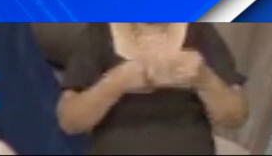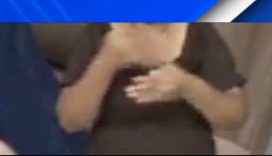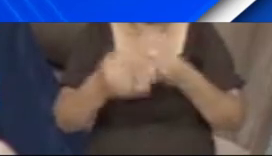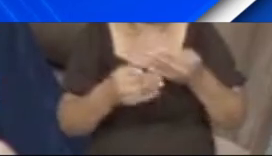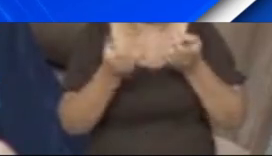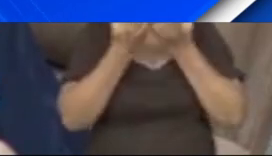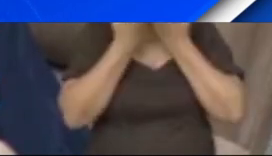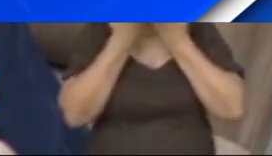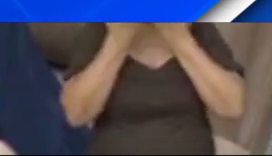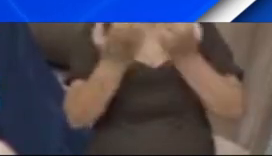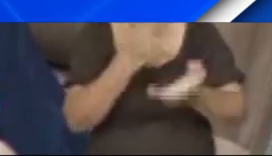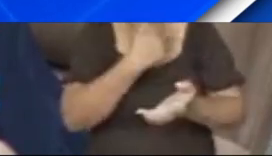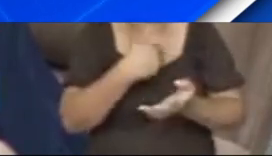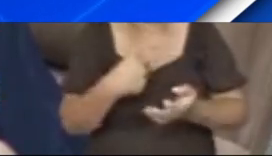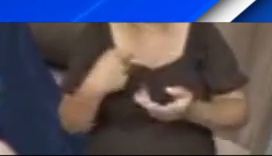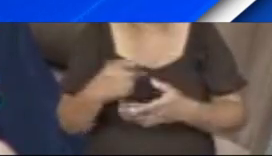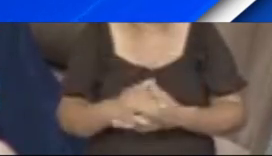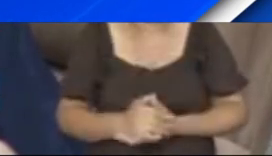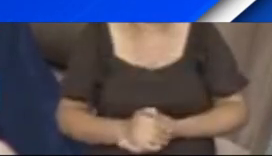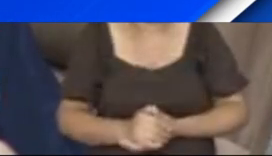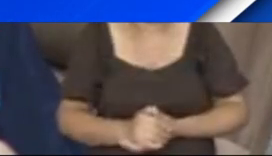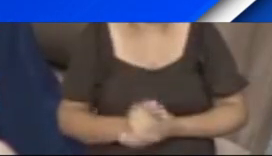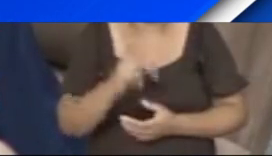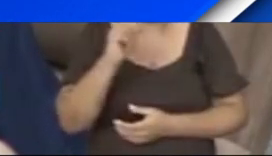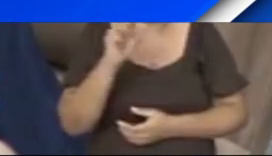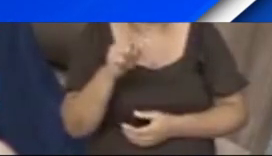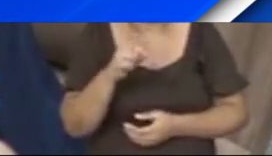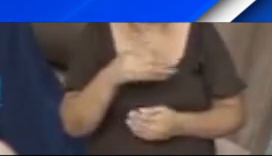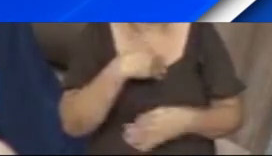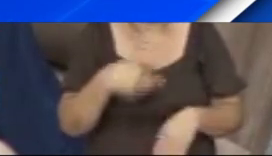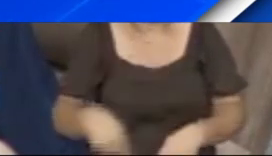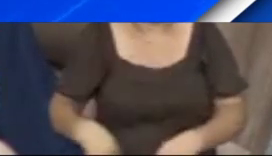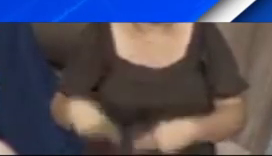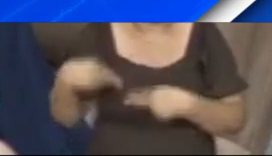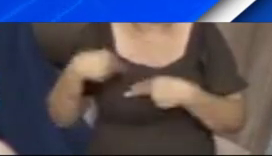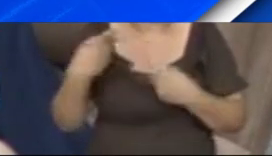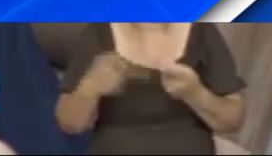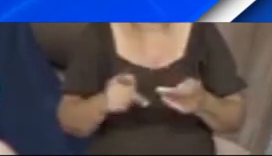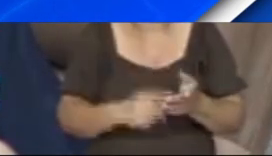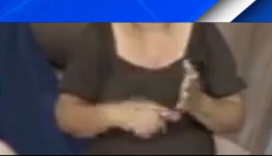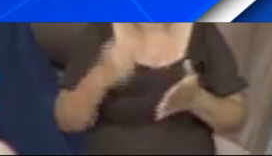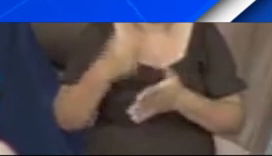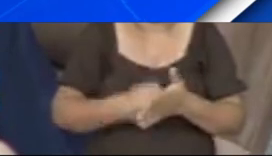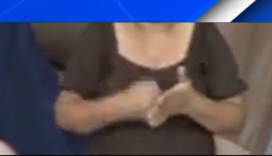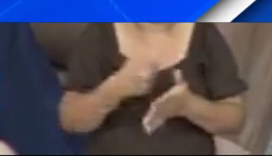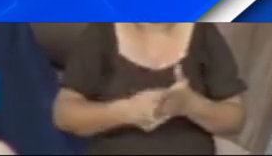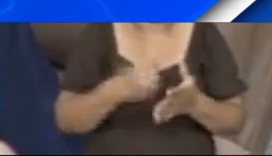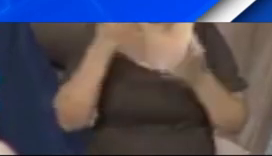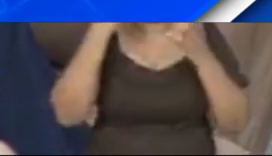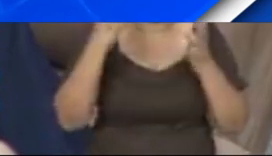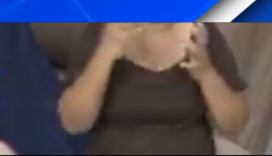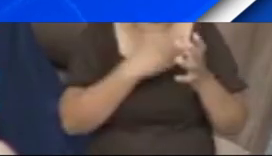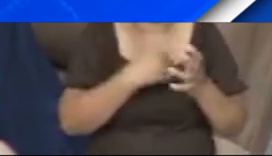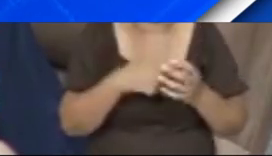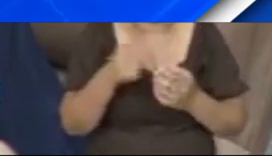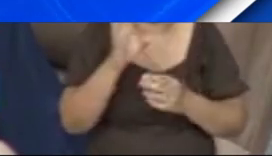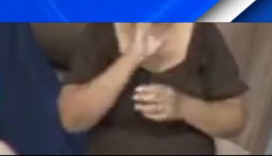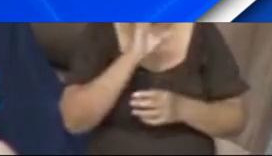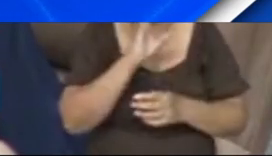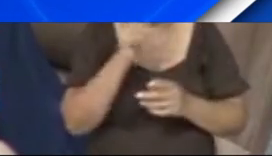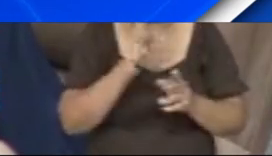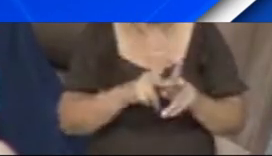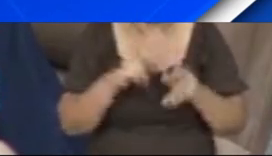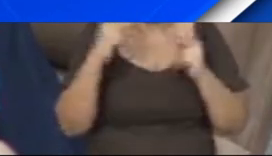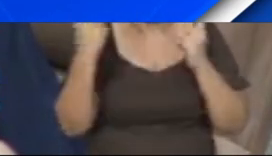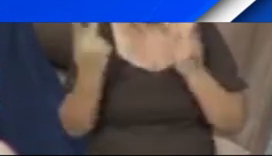preparación y formación científica, técnica, humanista, fortaleciendo la identidad cultural lingüística de